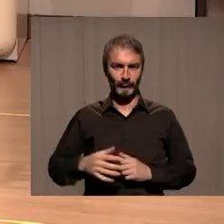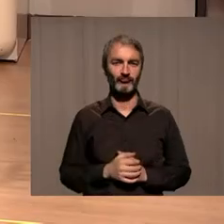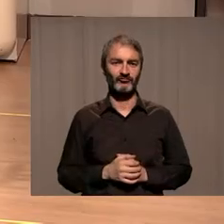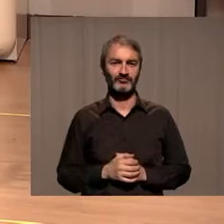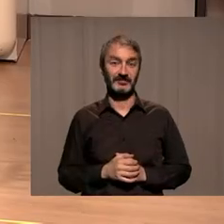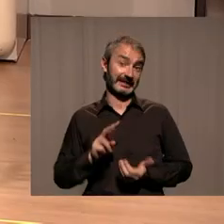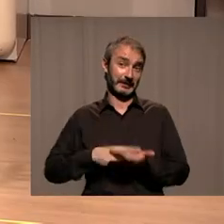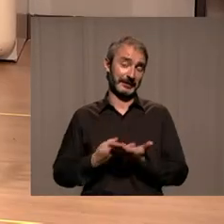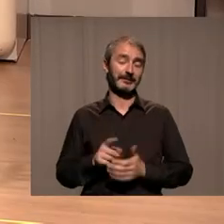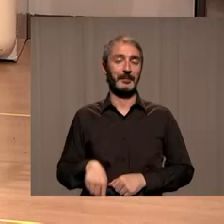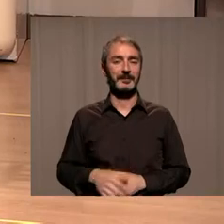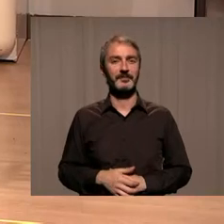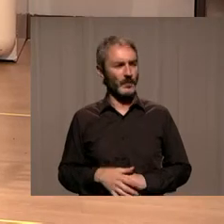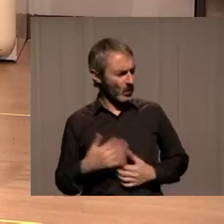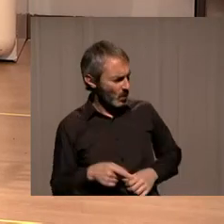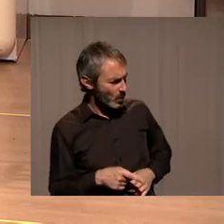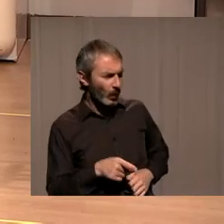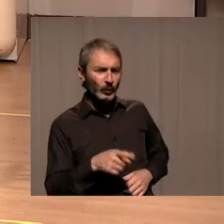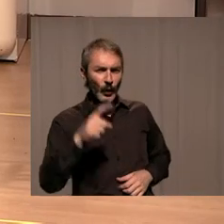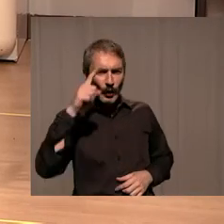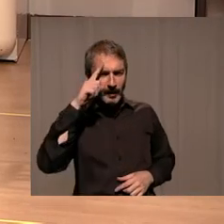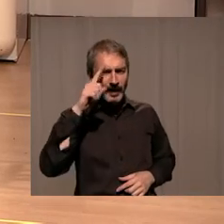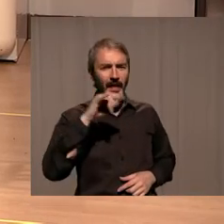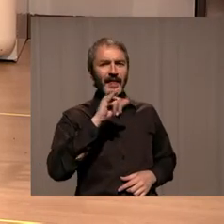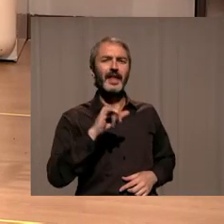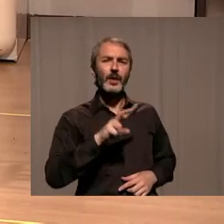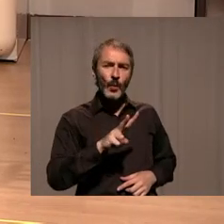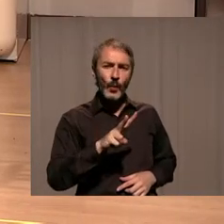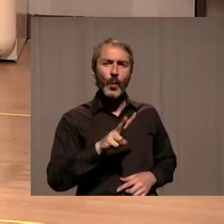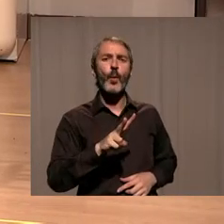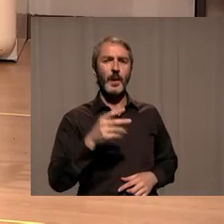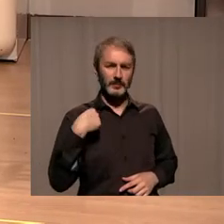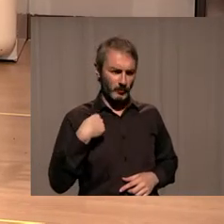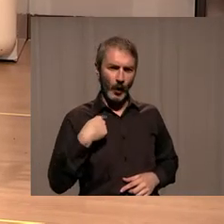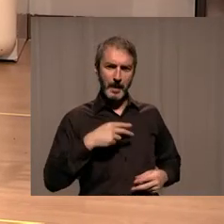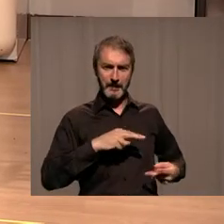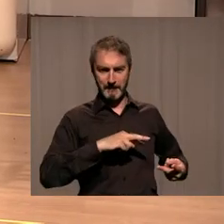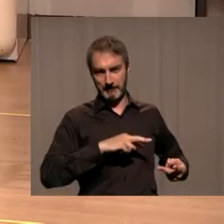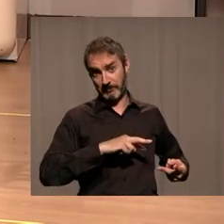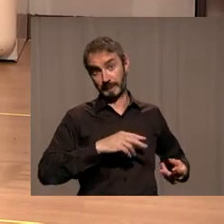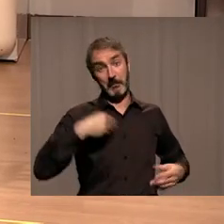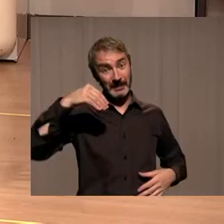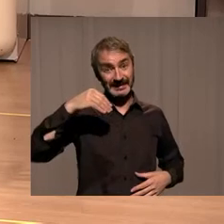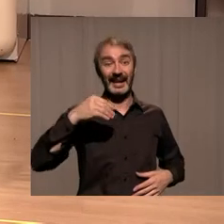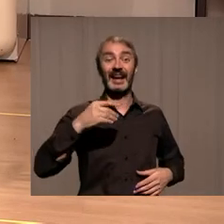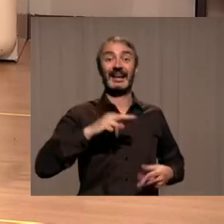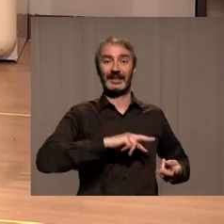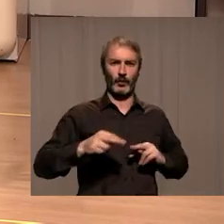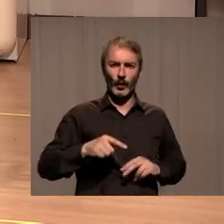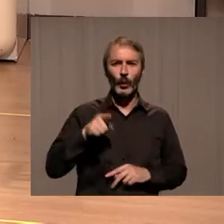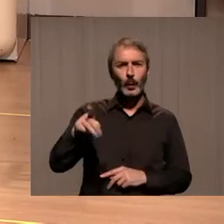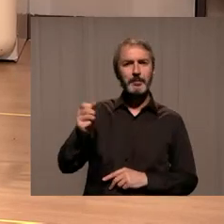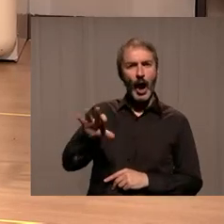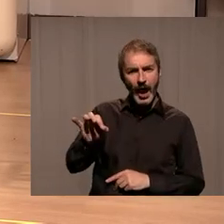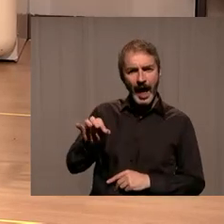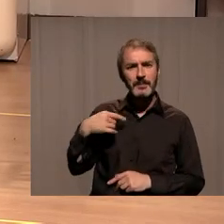Uy. Claro, porque tú eres Yiyu y has hecho un máster en traducción. Y tú eres Paola y has hecho un doctorado en biomedicina.